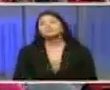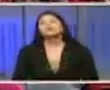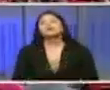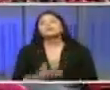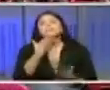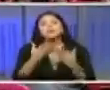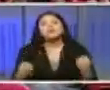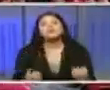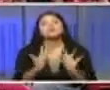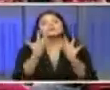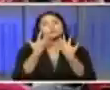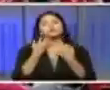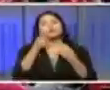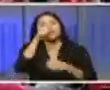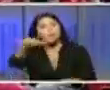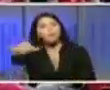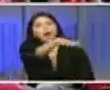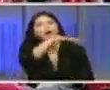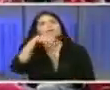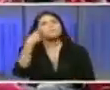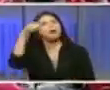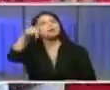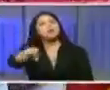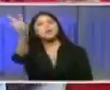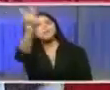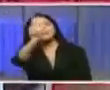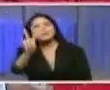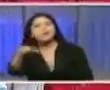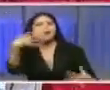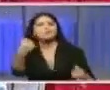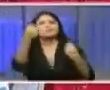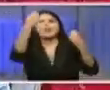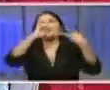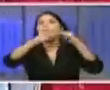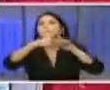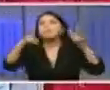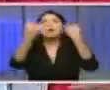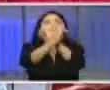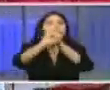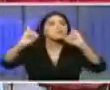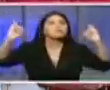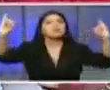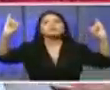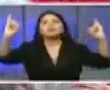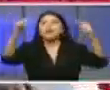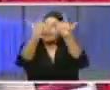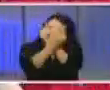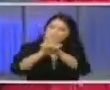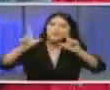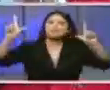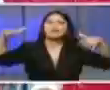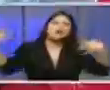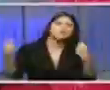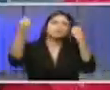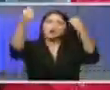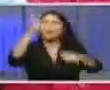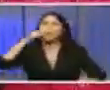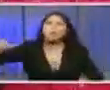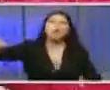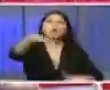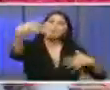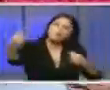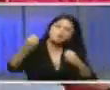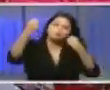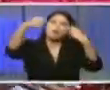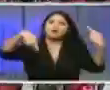pueblo para que en Venezuela triunfe la paz, la independencia, la libertad, triunfe el pueblo, triunfe